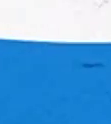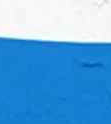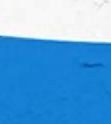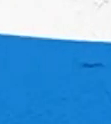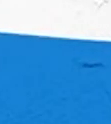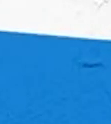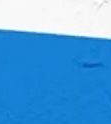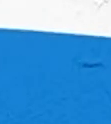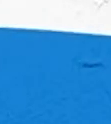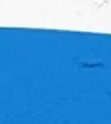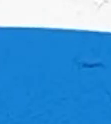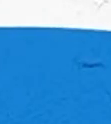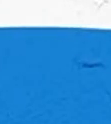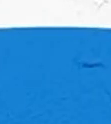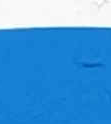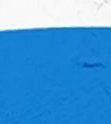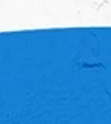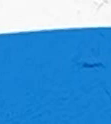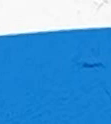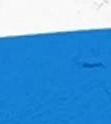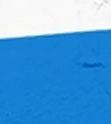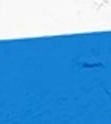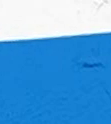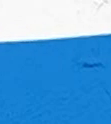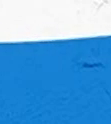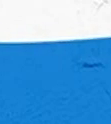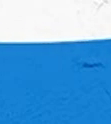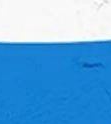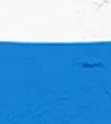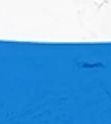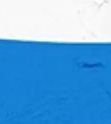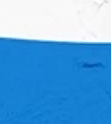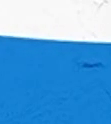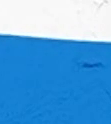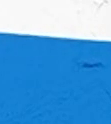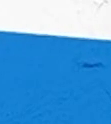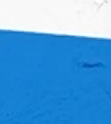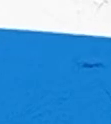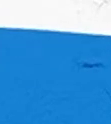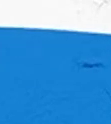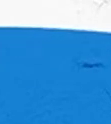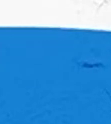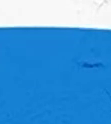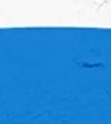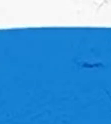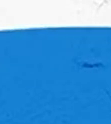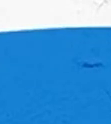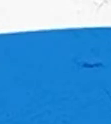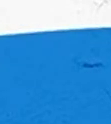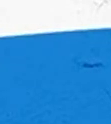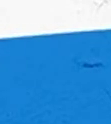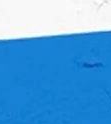Juega creyendo que será posible. Esto fue el sorteo Loto.